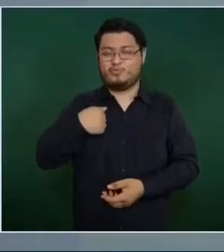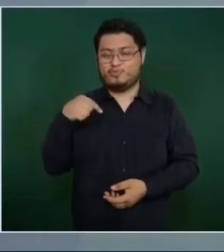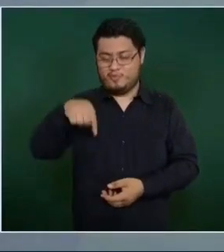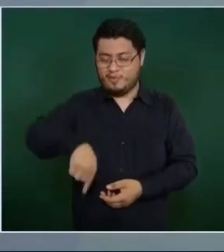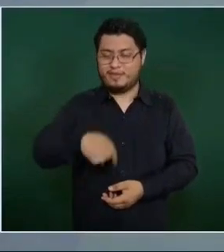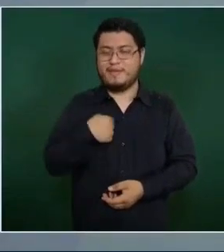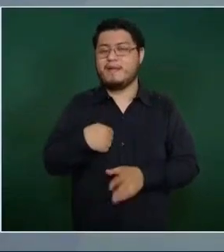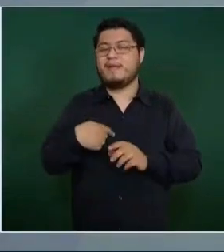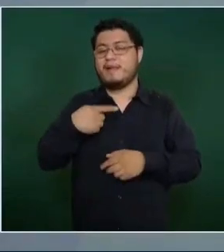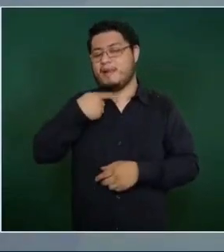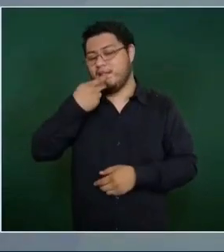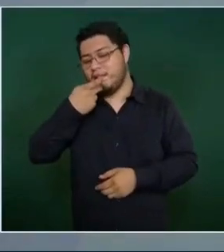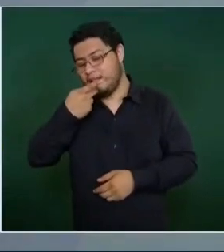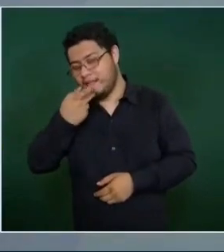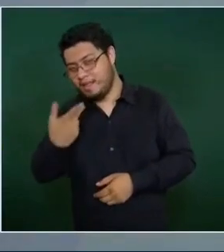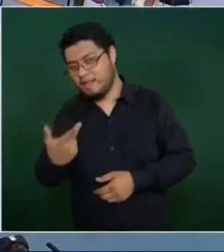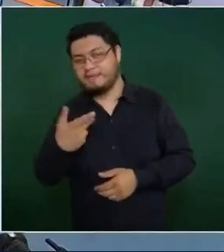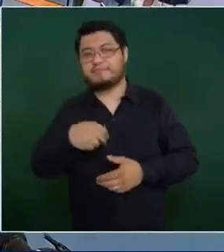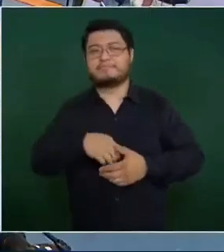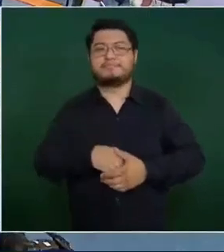si no,